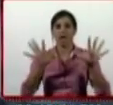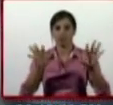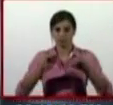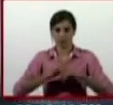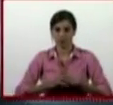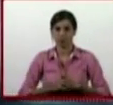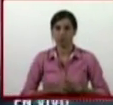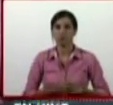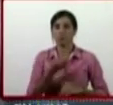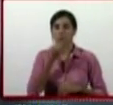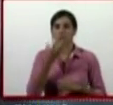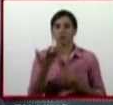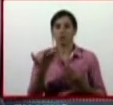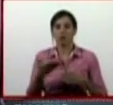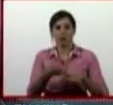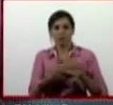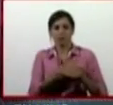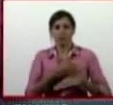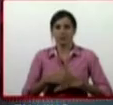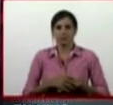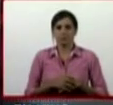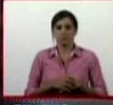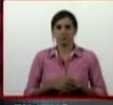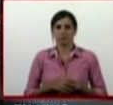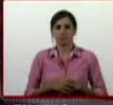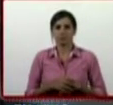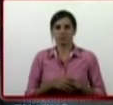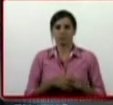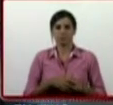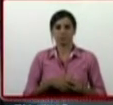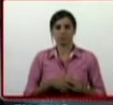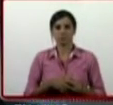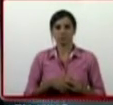Y bueno, estábamos disfrutando de una